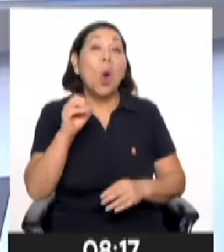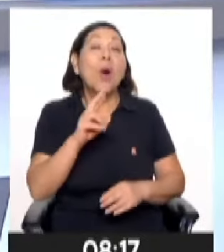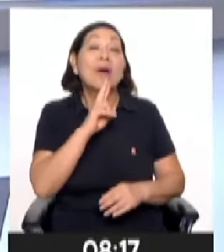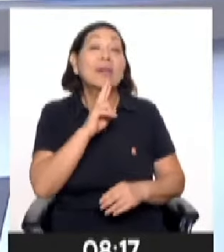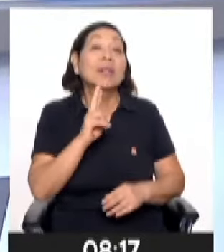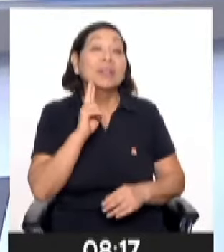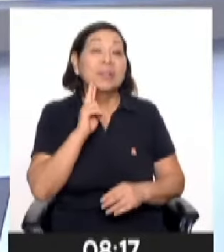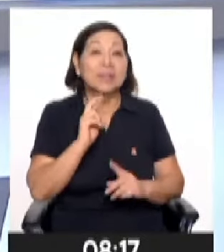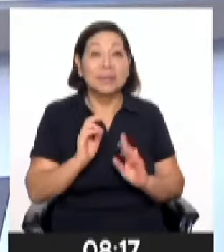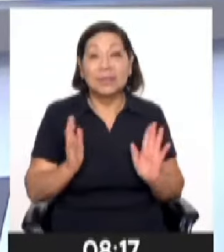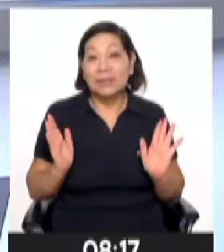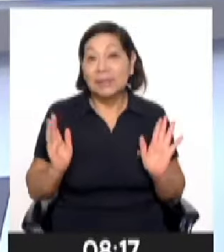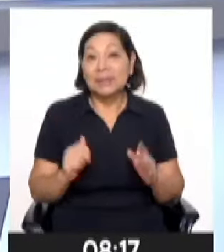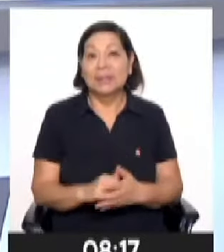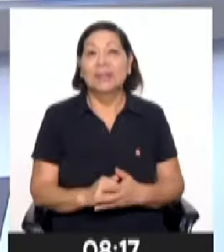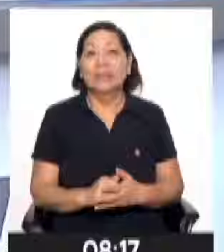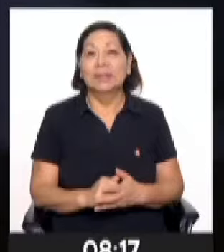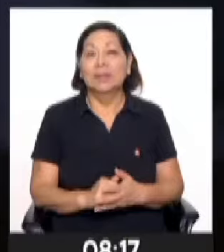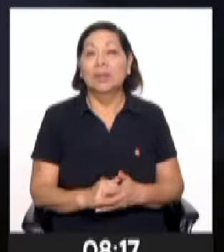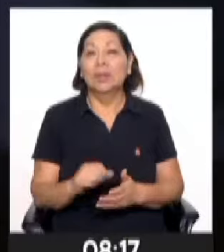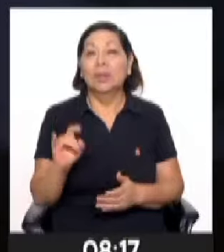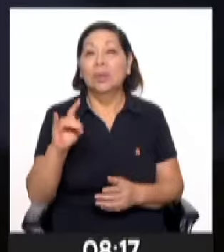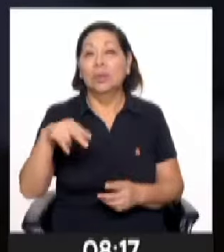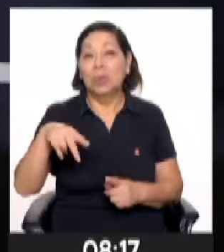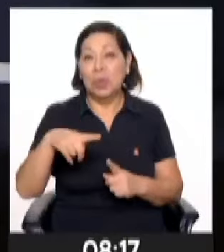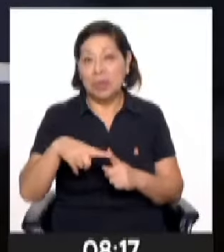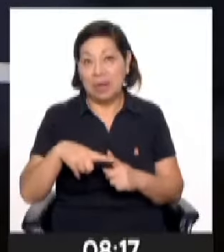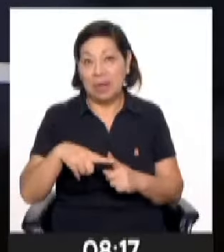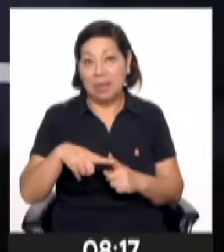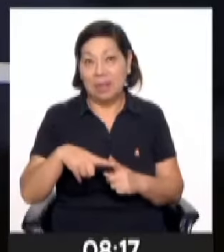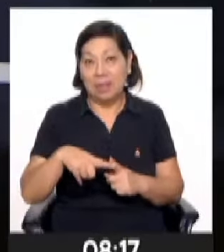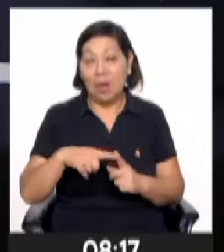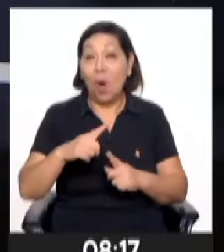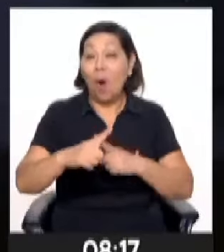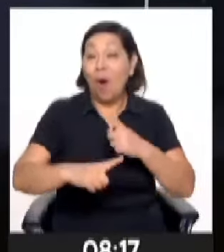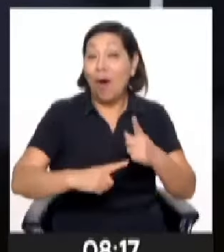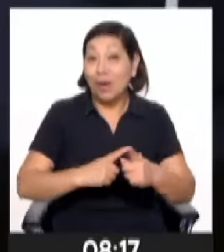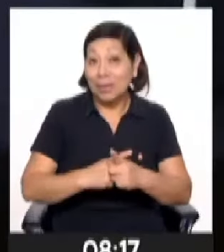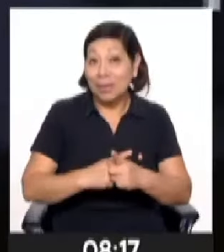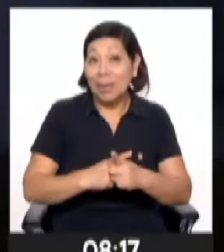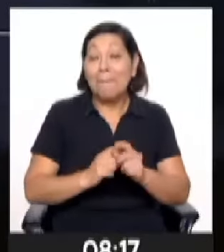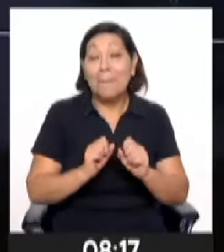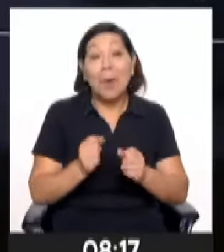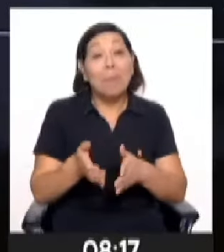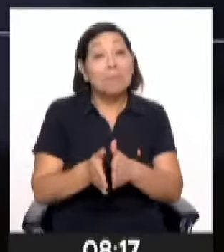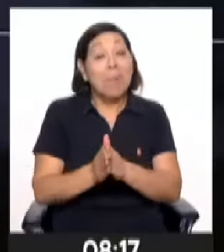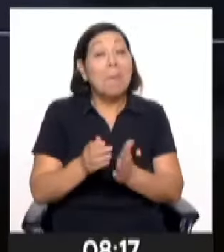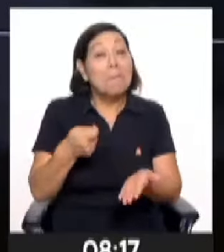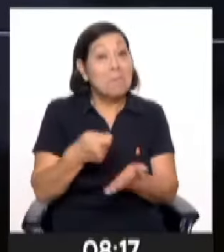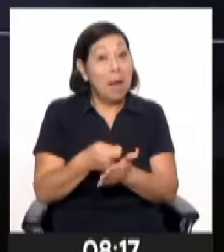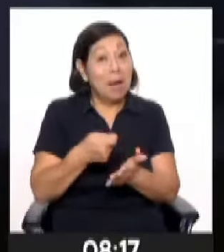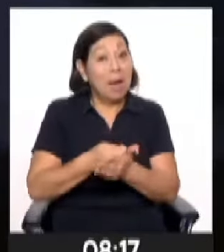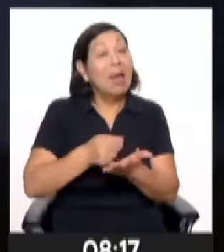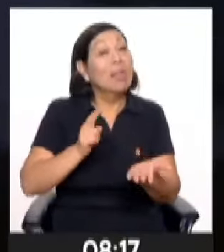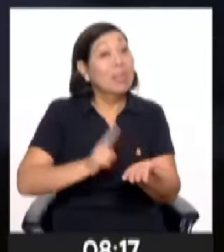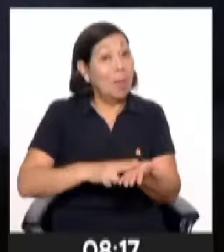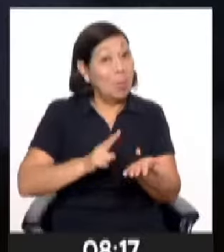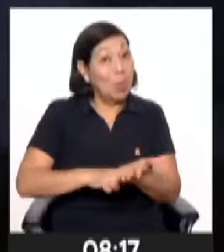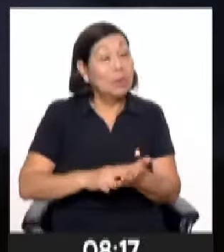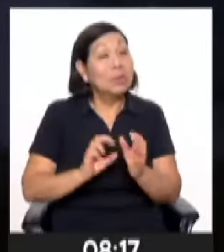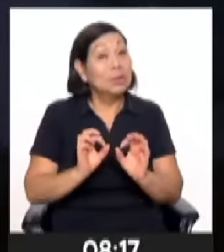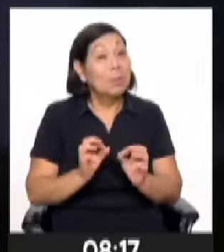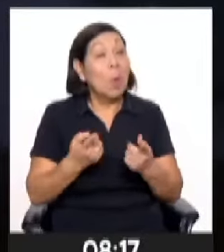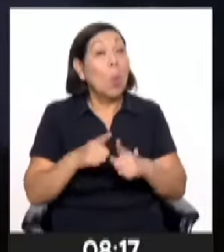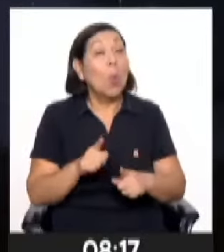¿no? Sí, la SUNAT te permite al año siguiente, no ahora, claro, pero al año siguiente pedir una devolución de impuestos.